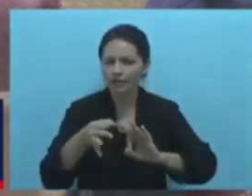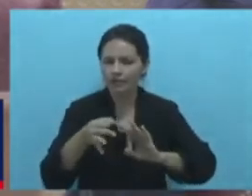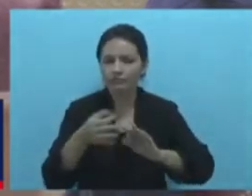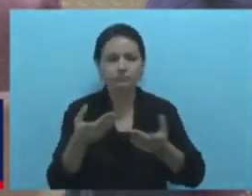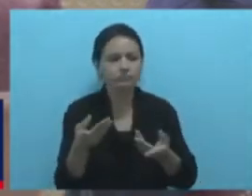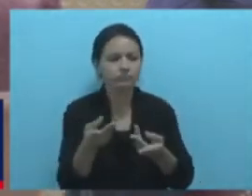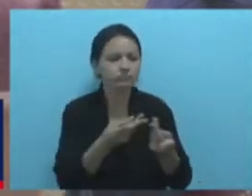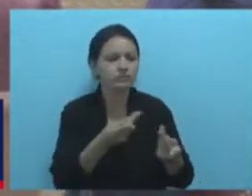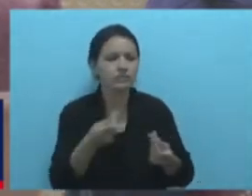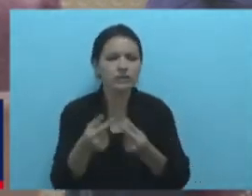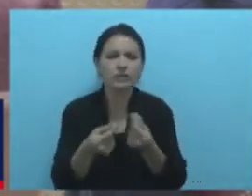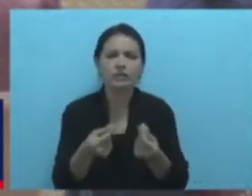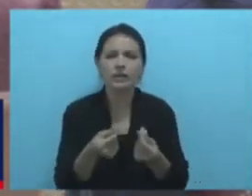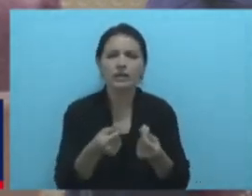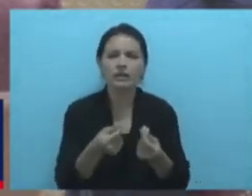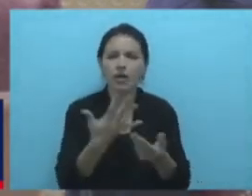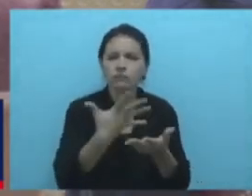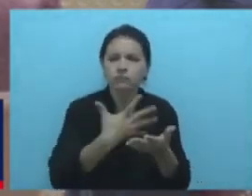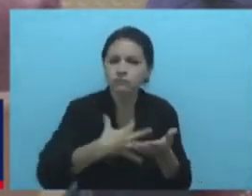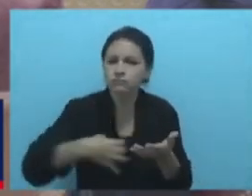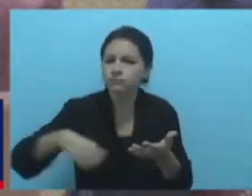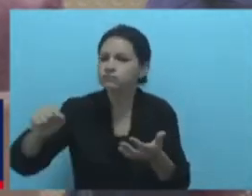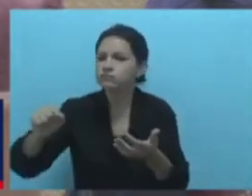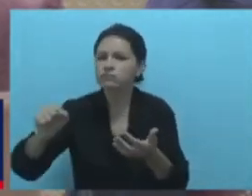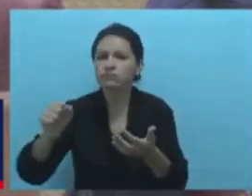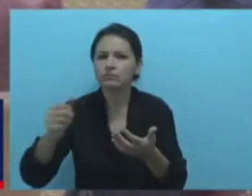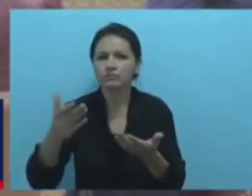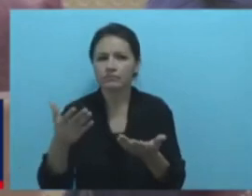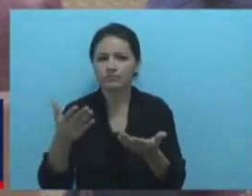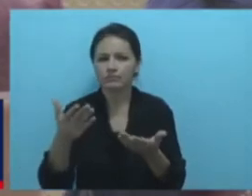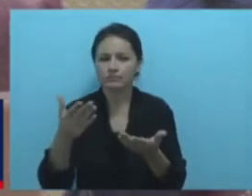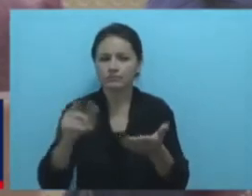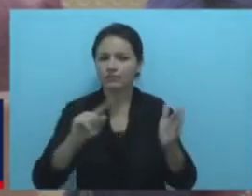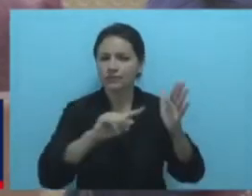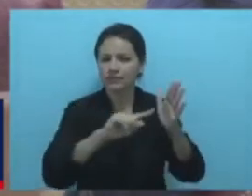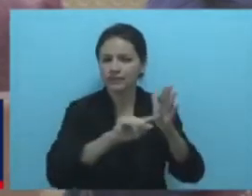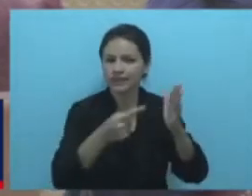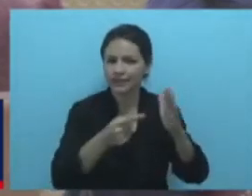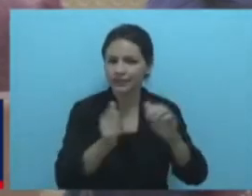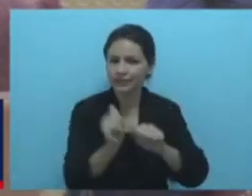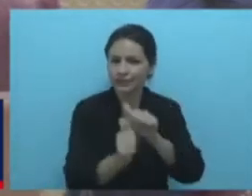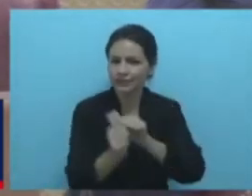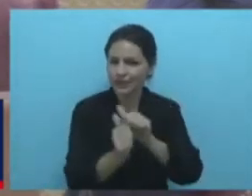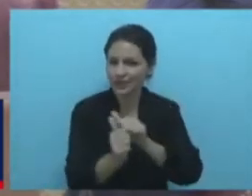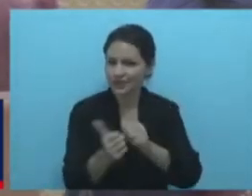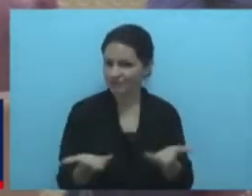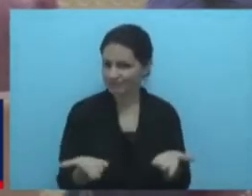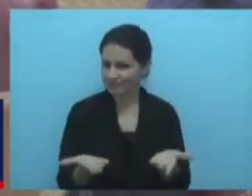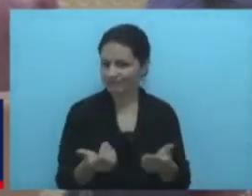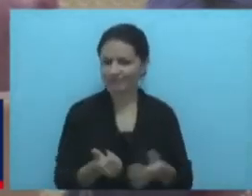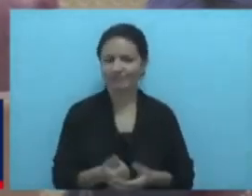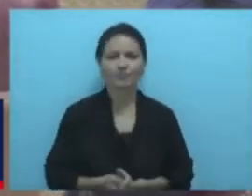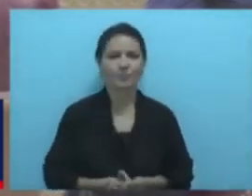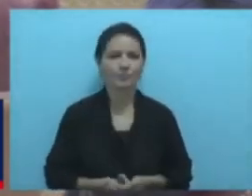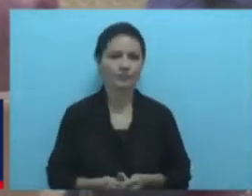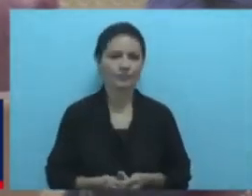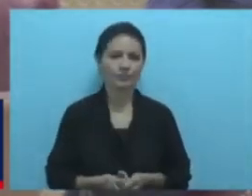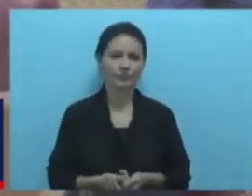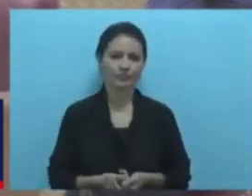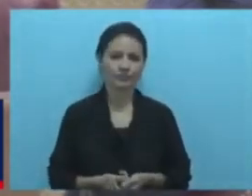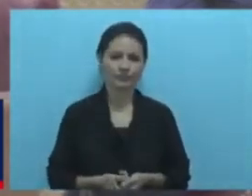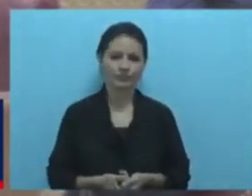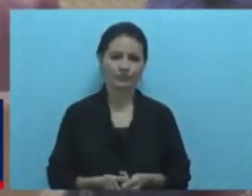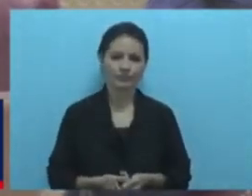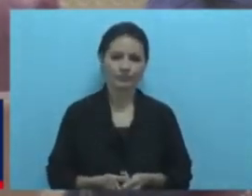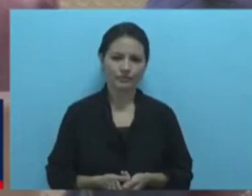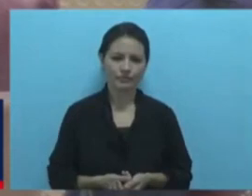en Barrio Empalme graneros No eso se lava en el centro Cuántas veces hemos escuchado Las investigaciones